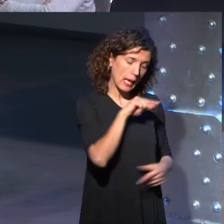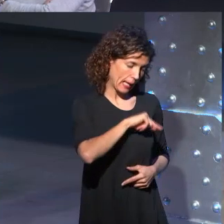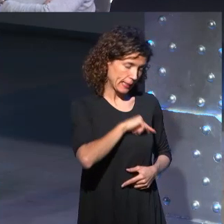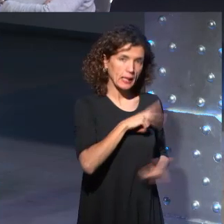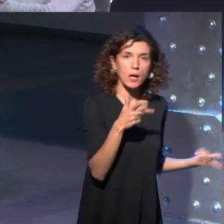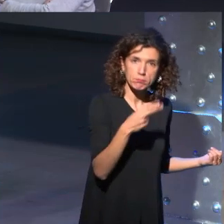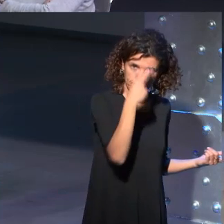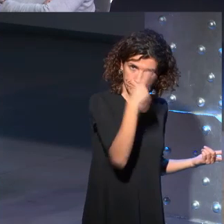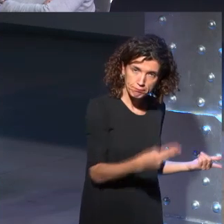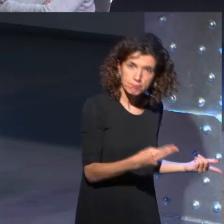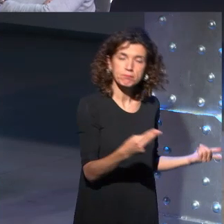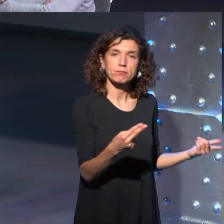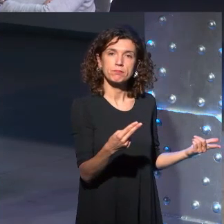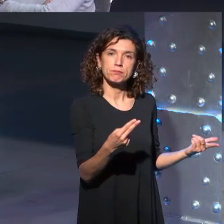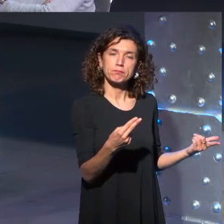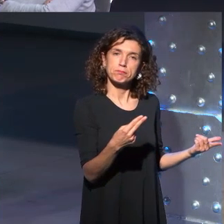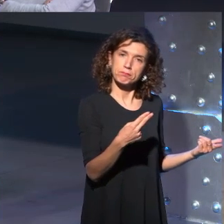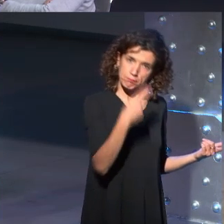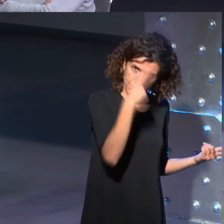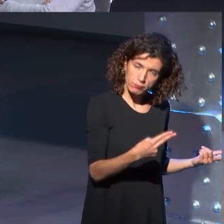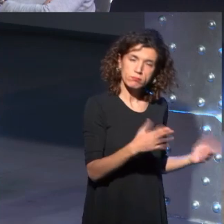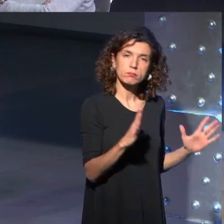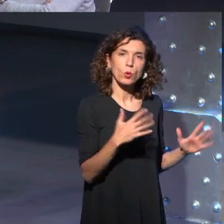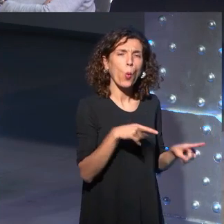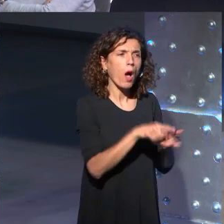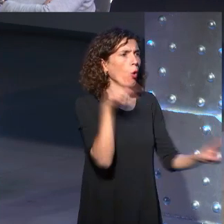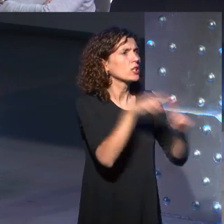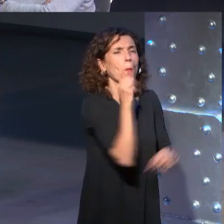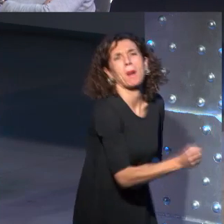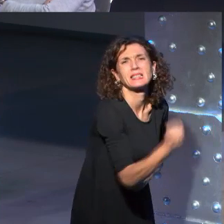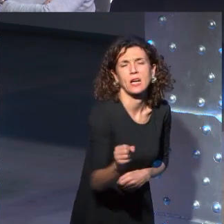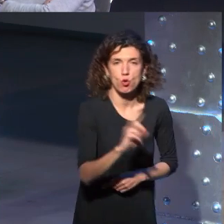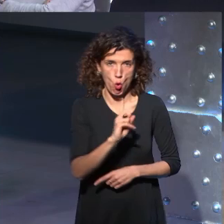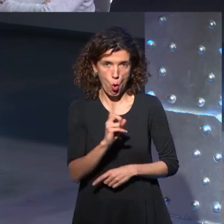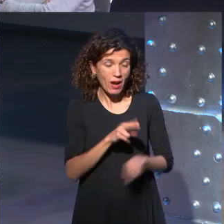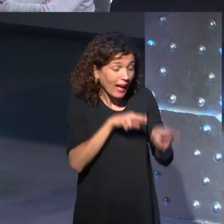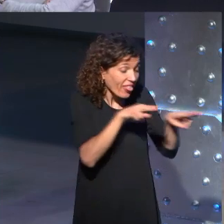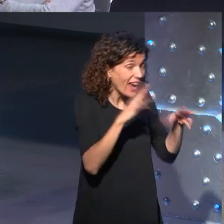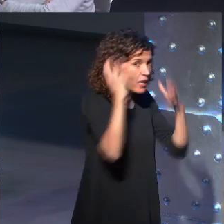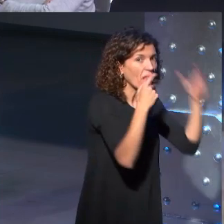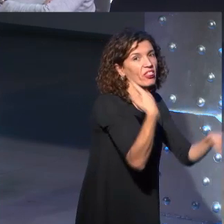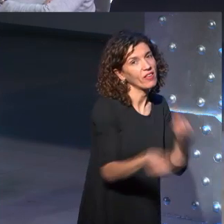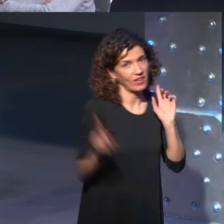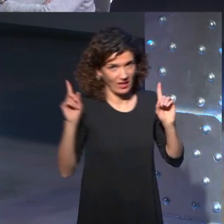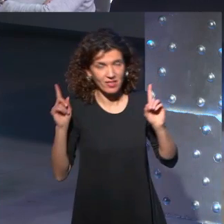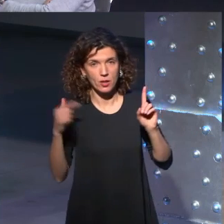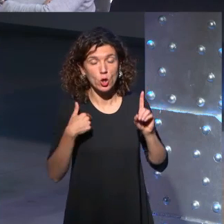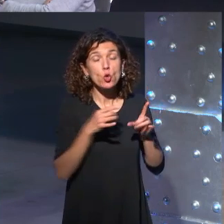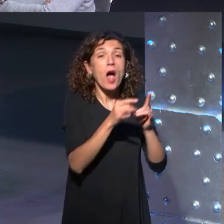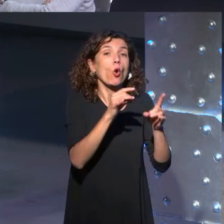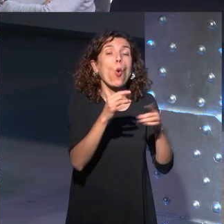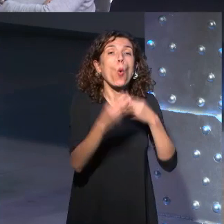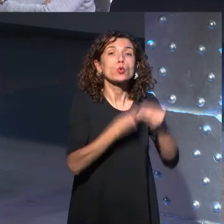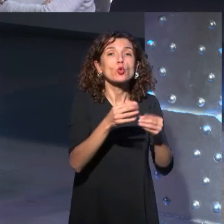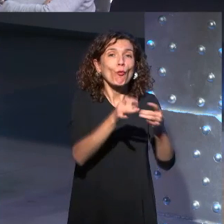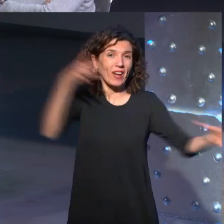ética y mucho más honda. No se trata de ir a matar un animal, se trata de ir a cazar un animal, que es distinto. Yo lo hago con arco y flecha